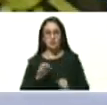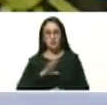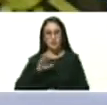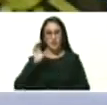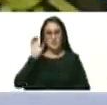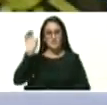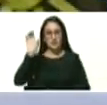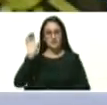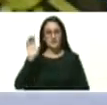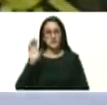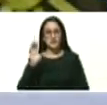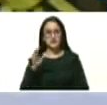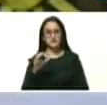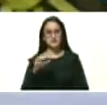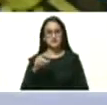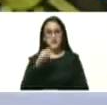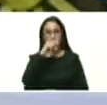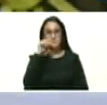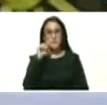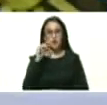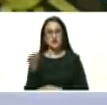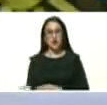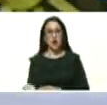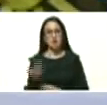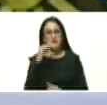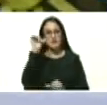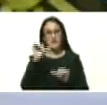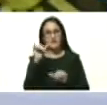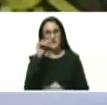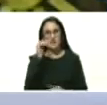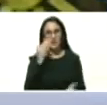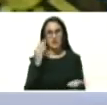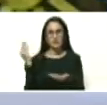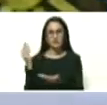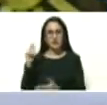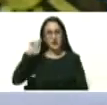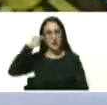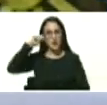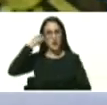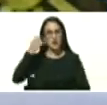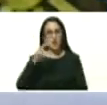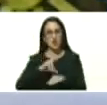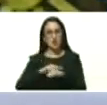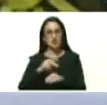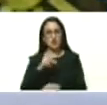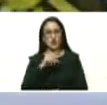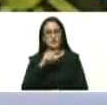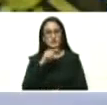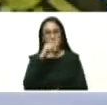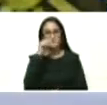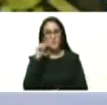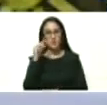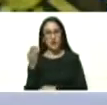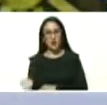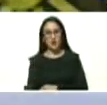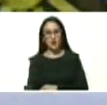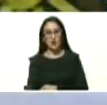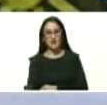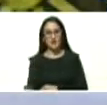patria, el doctor José Gregorio Hernández. Vamos a ver un video en recuerdo al doctor José Gregorio Hernández,